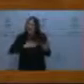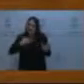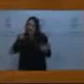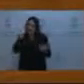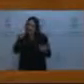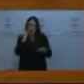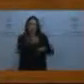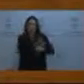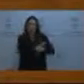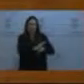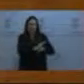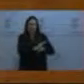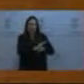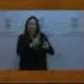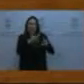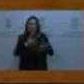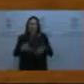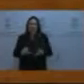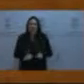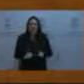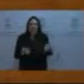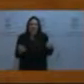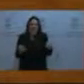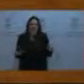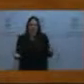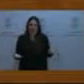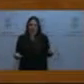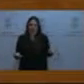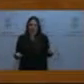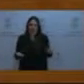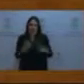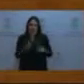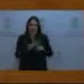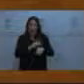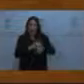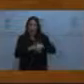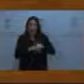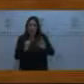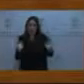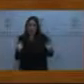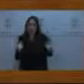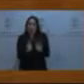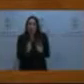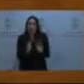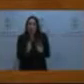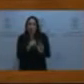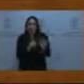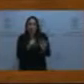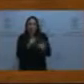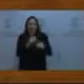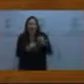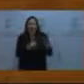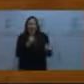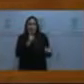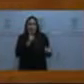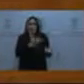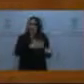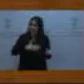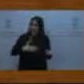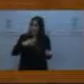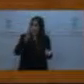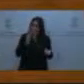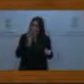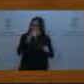en su consejería con las adopciones. ¿Qué pretende hacer para reducir los tiempos? ¿Qué prefiere, niños en centros de